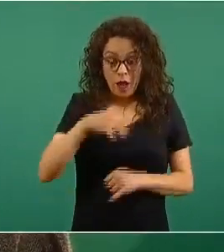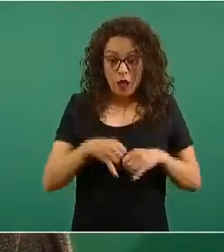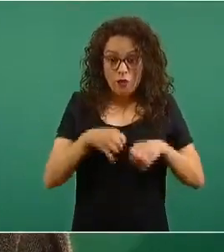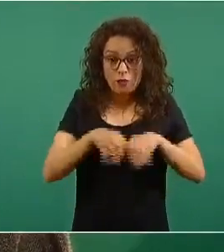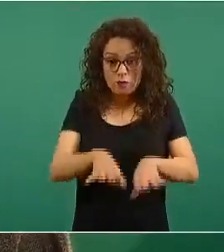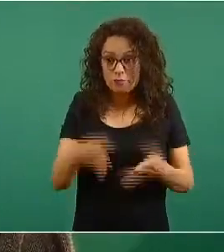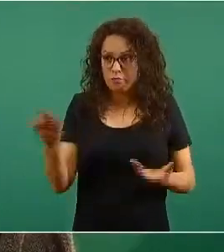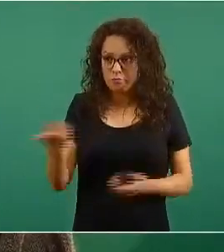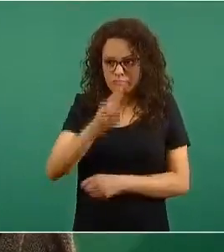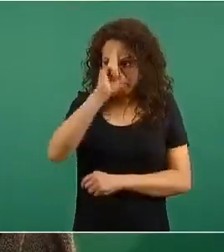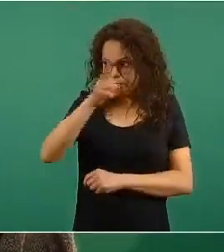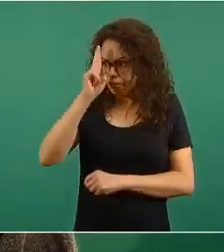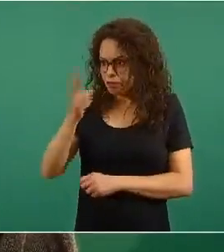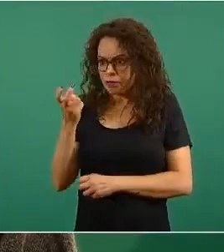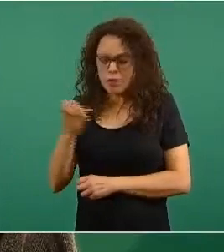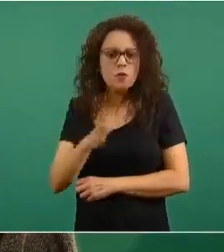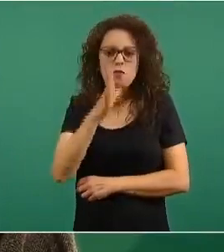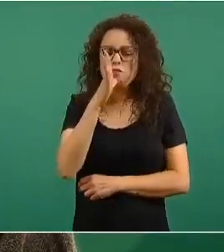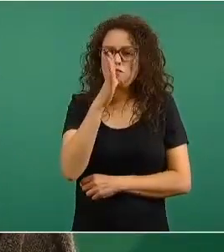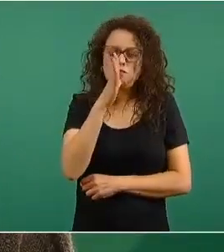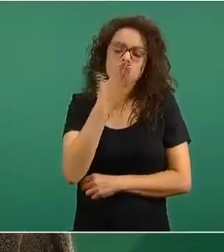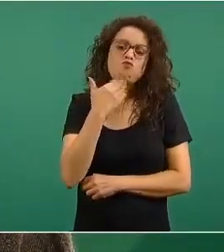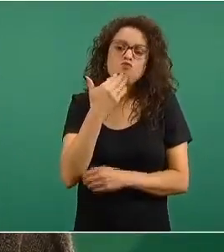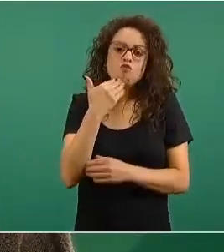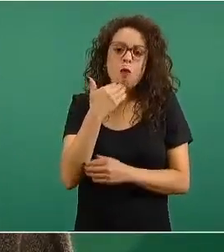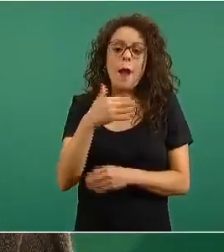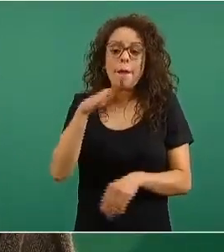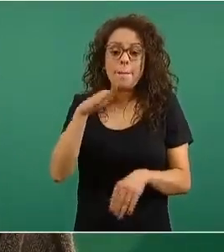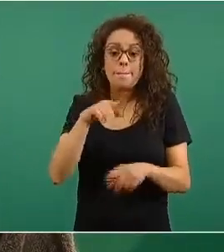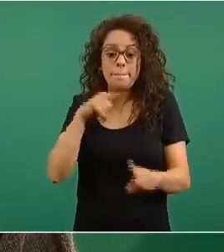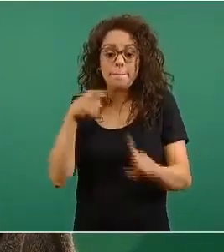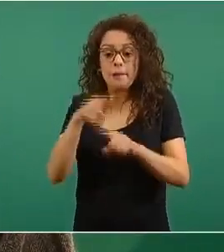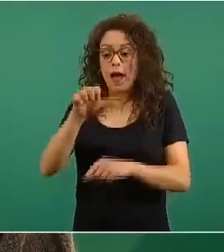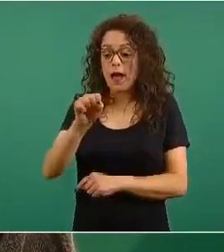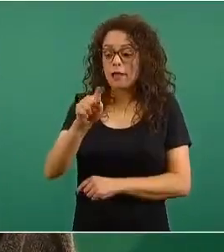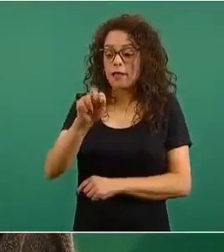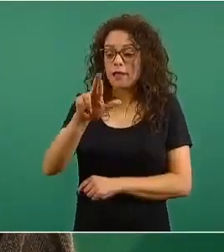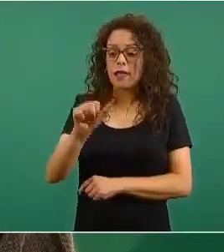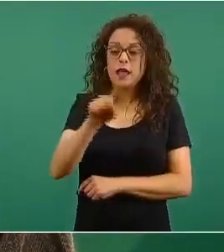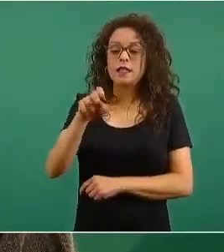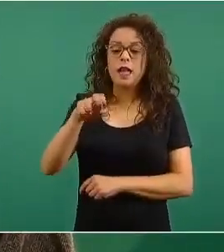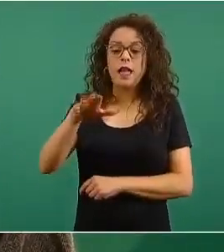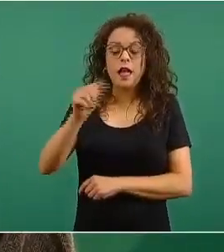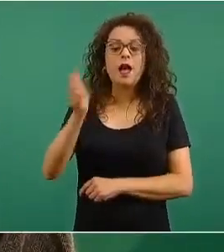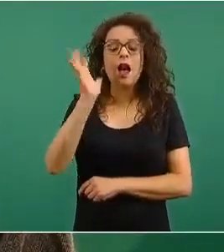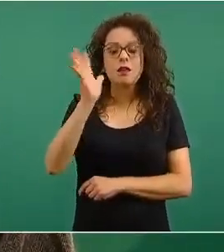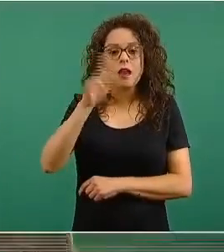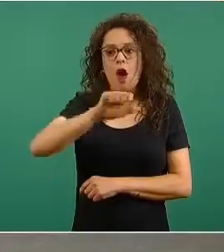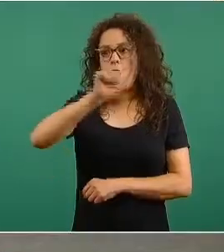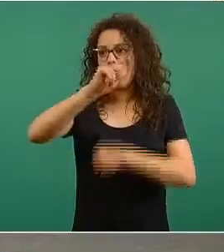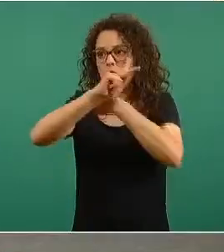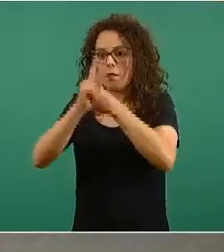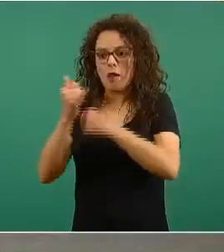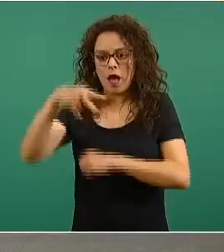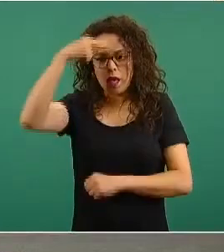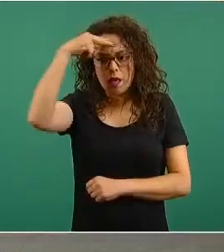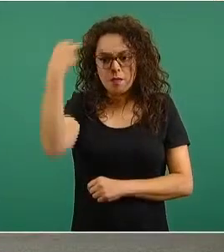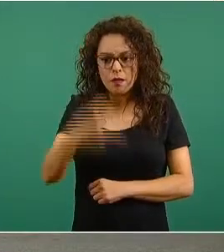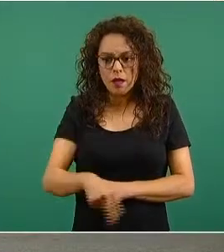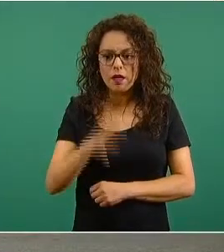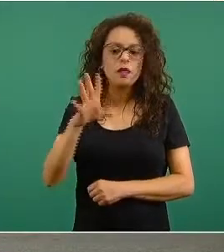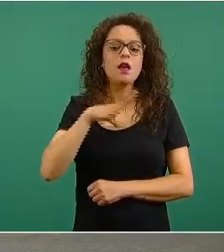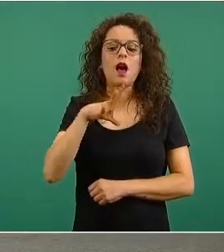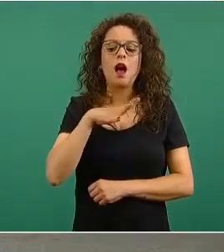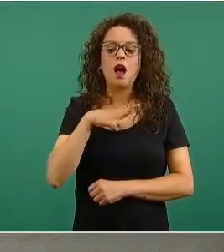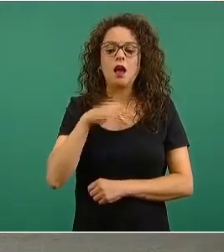restricción, específicamente la vacuna de AstraZeneca, a la que ya en México y en muchos otros países se le dio